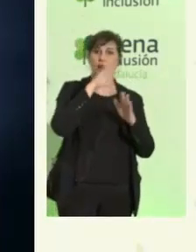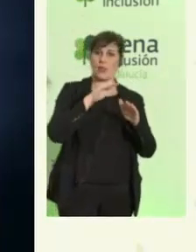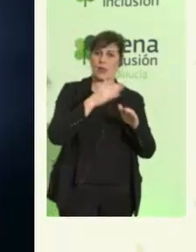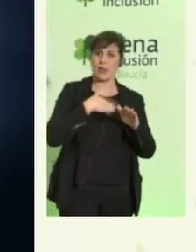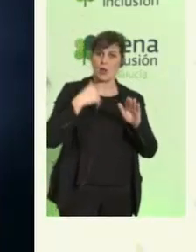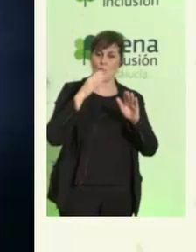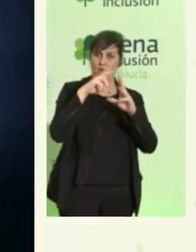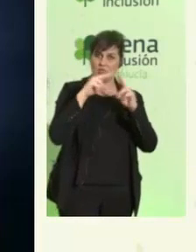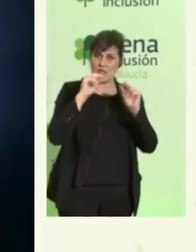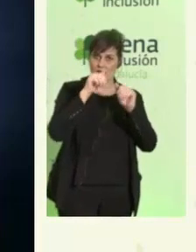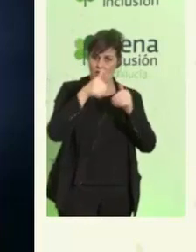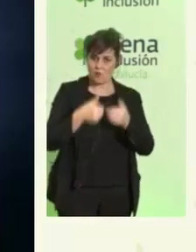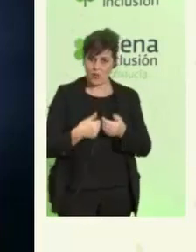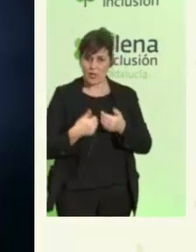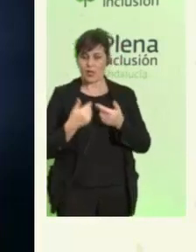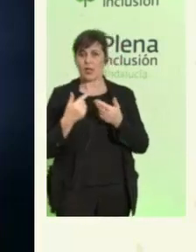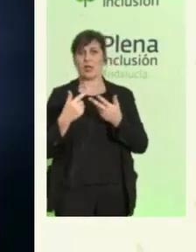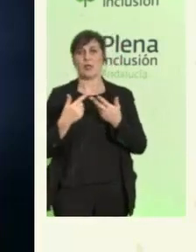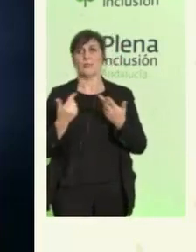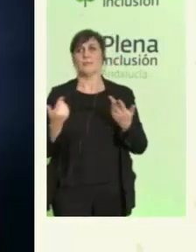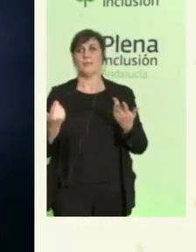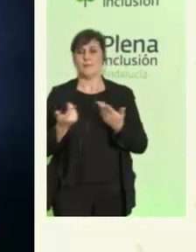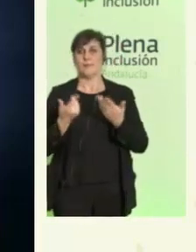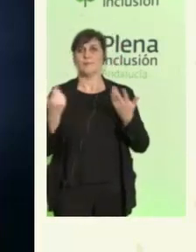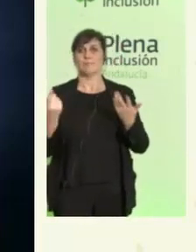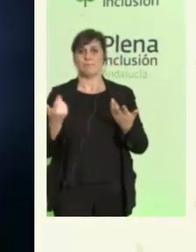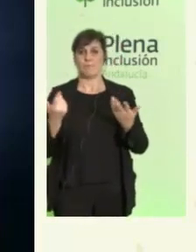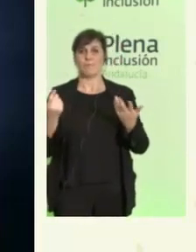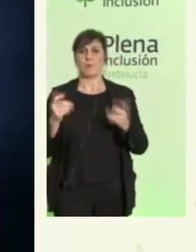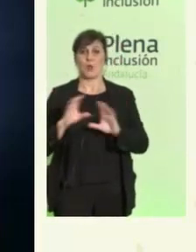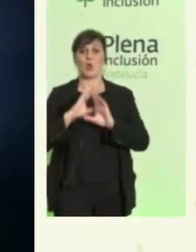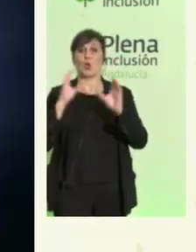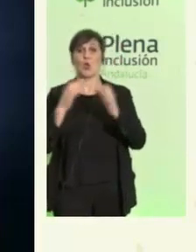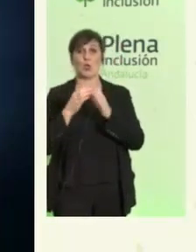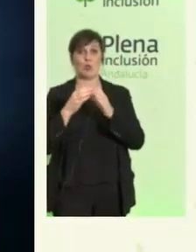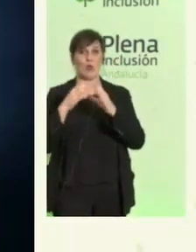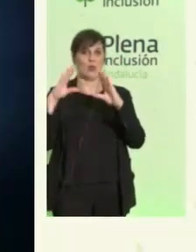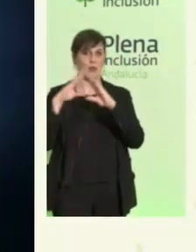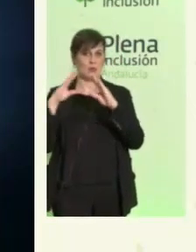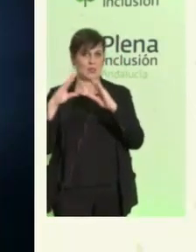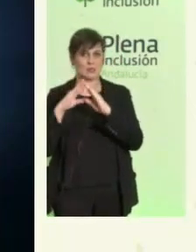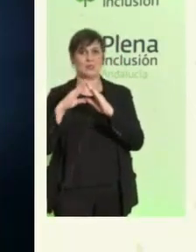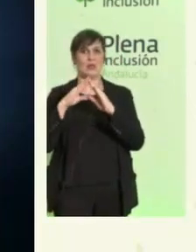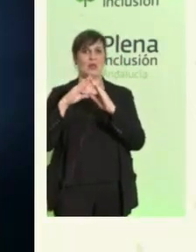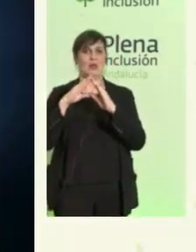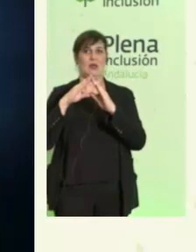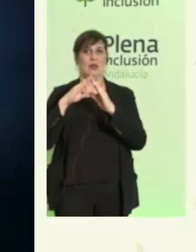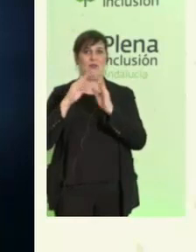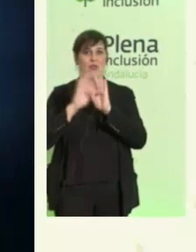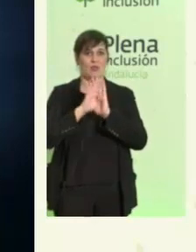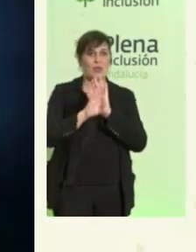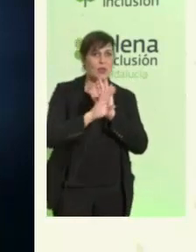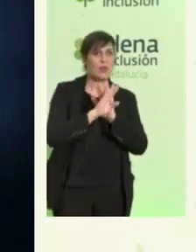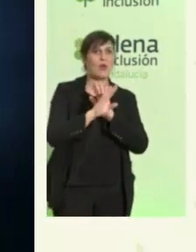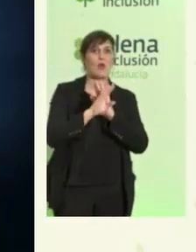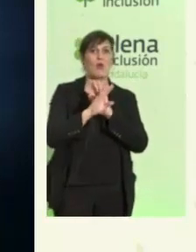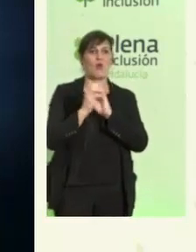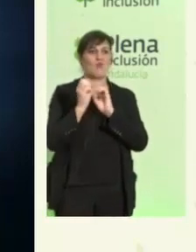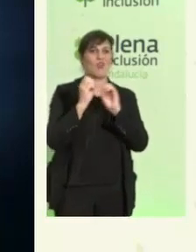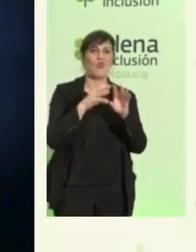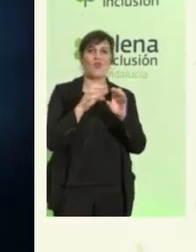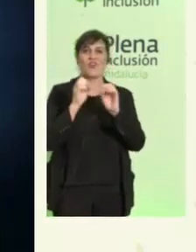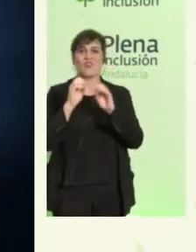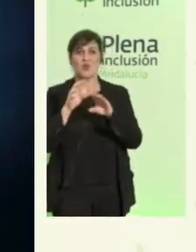y obtener su título. Entonces el grupo, la pastora, sus amigos, sus vecinos y la gente que